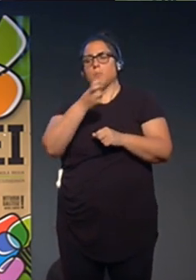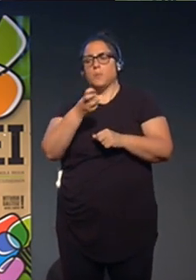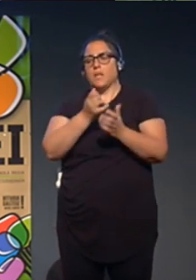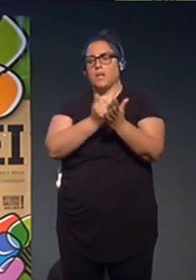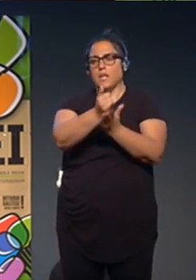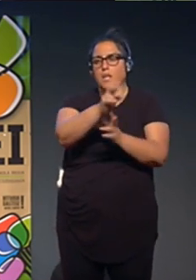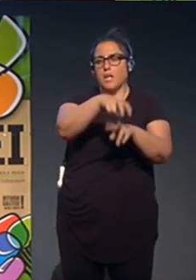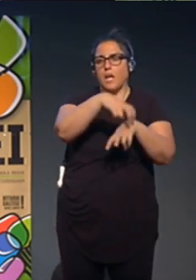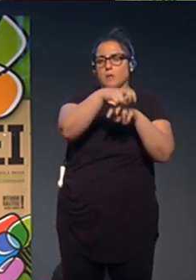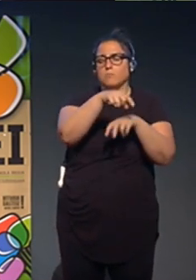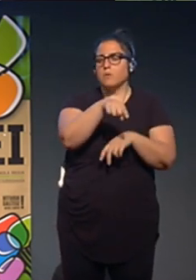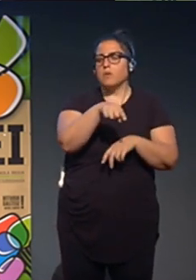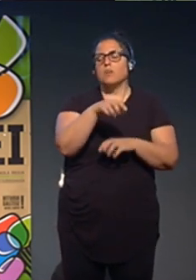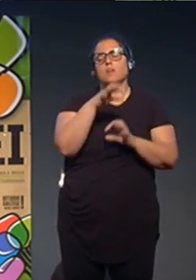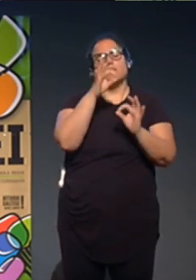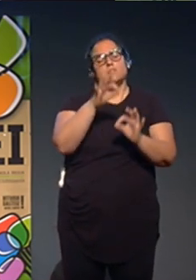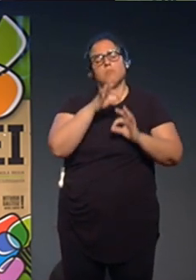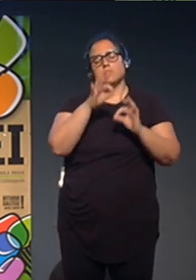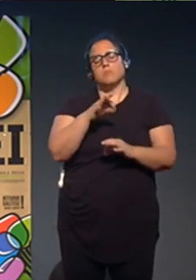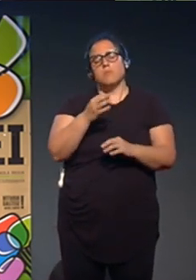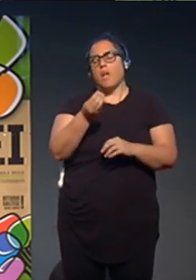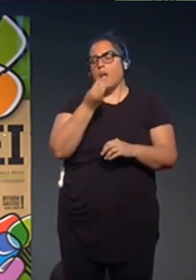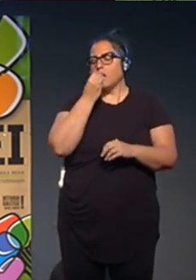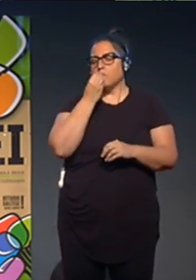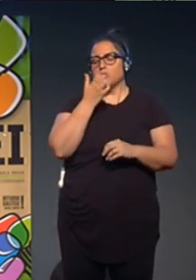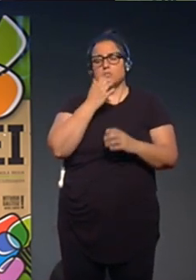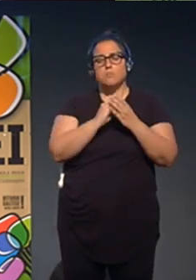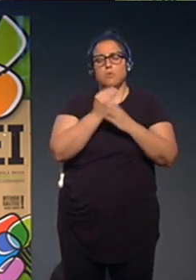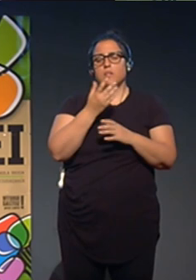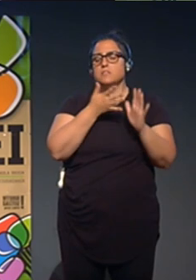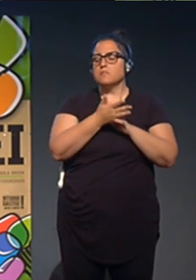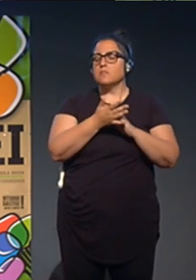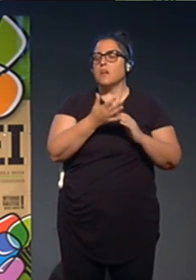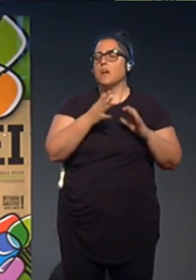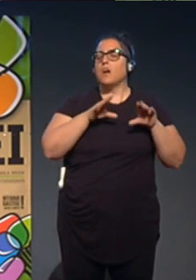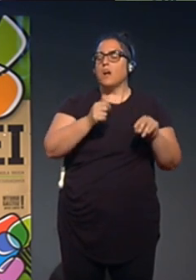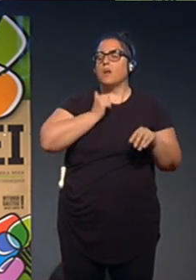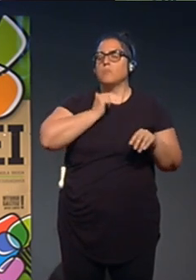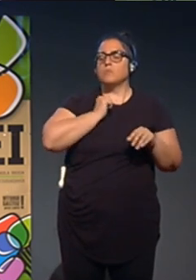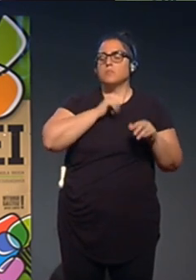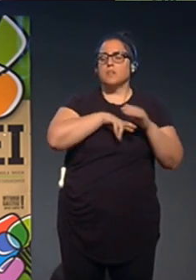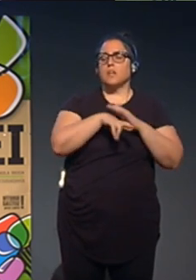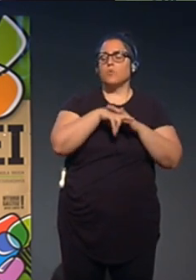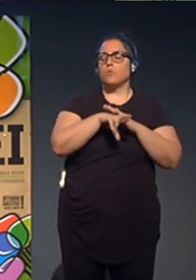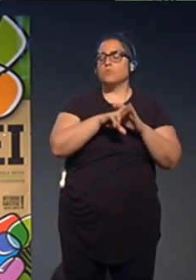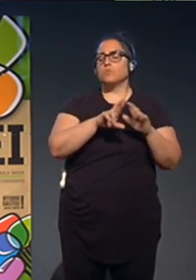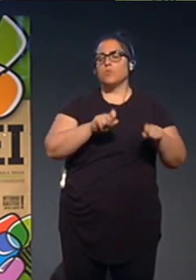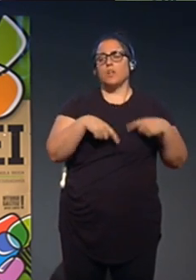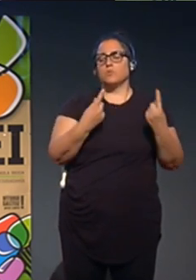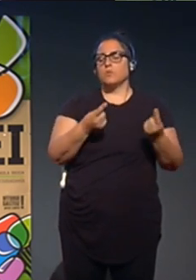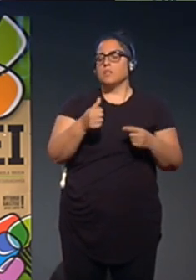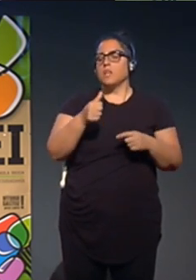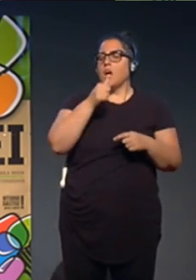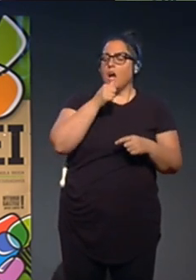siempre siempre siempre producir alimentos es utilizar los recursos naturales del planeta tierra agua aire diversidad